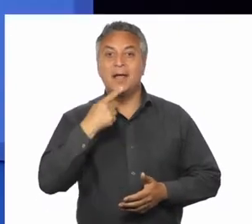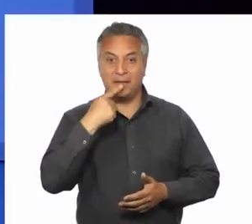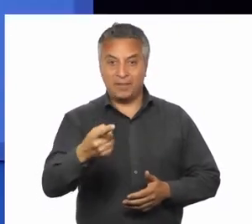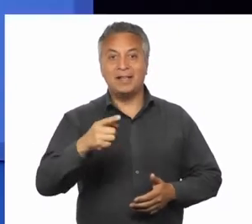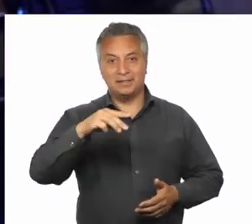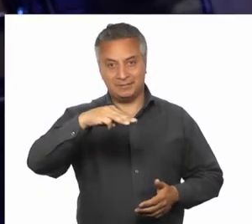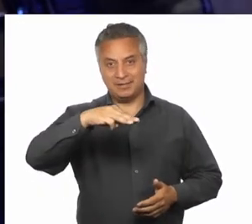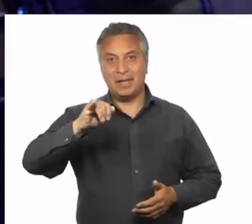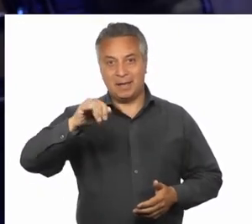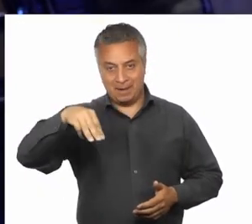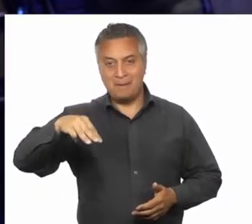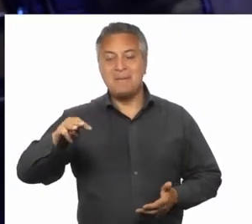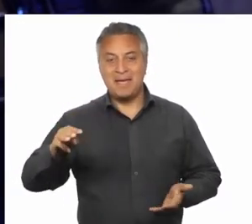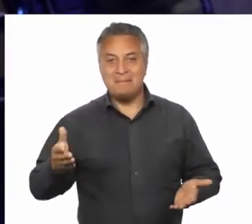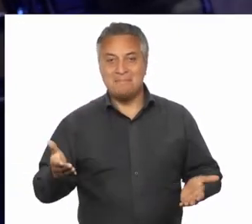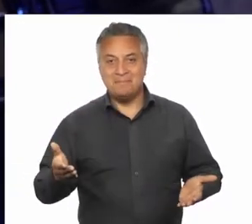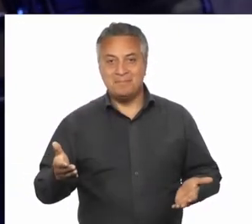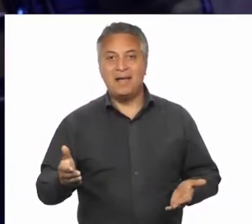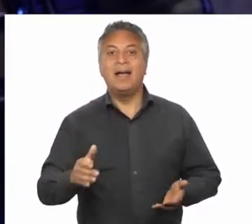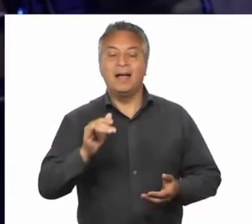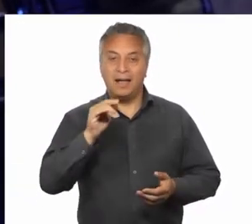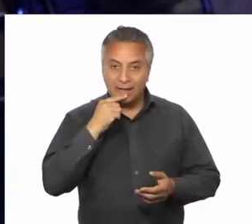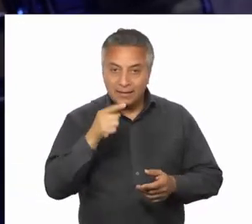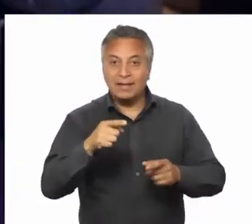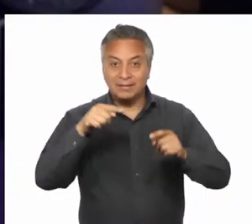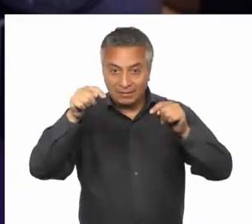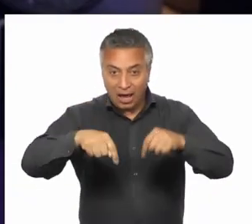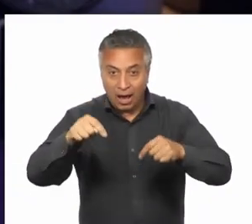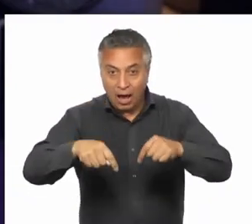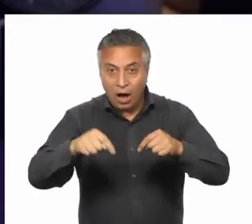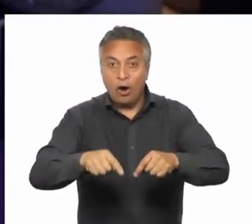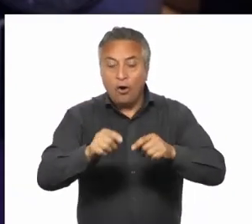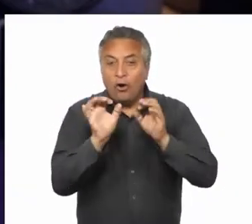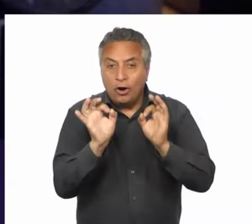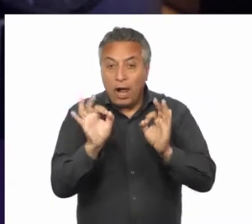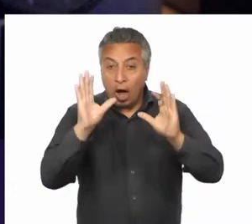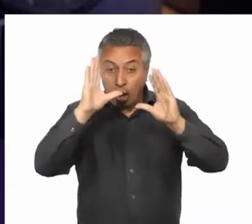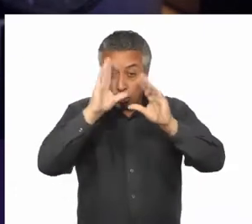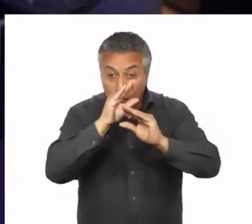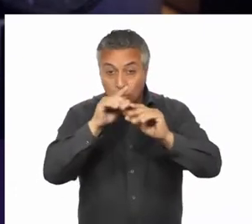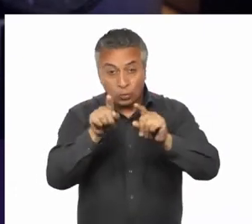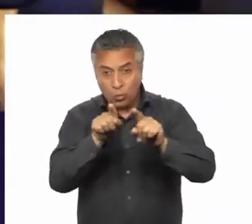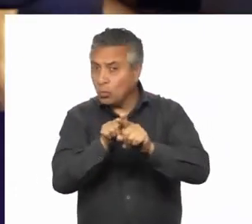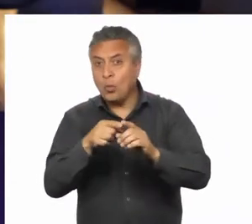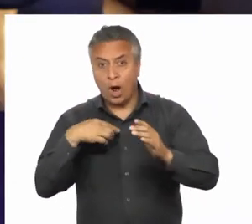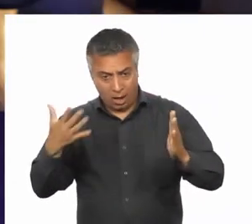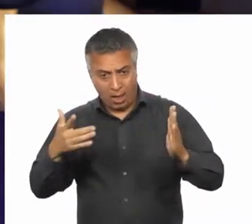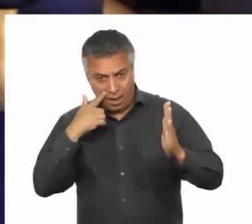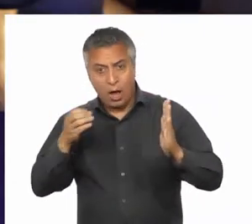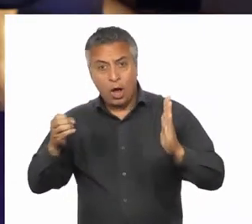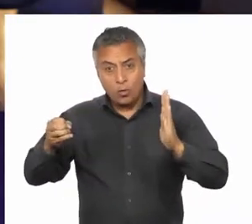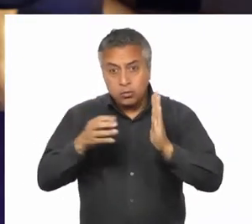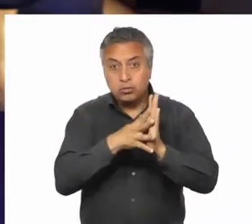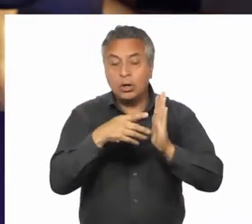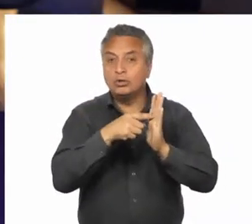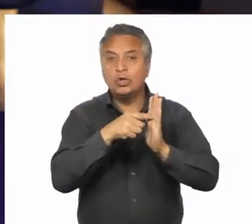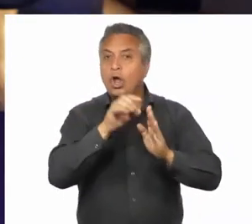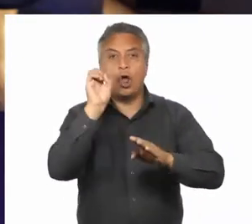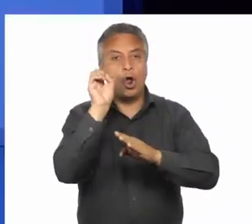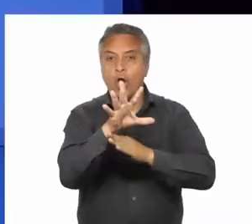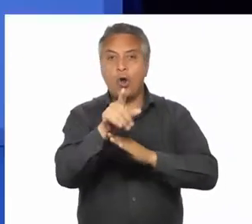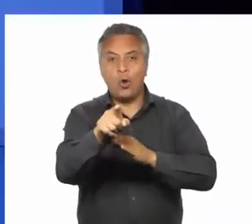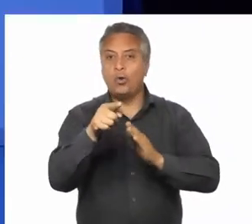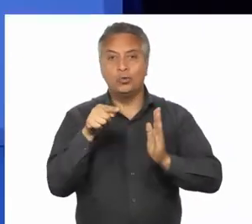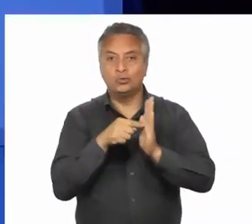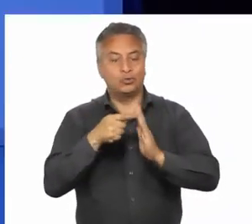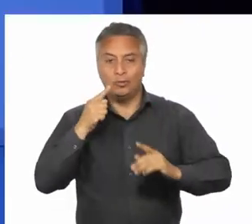Dice mil. Cuando vemos un objeto oscuro, a pesar de que lo estemos iluminando, se debe a que la luz no está